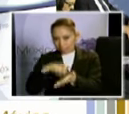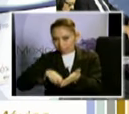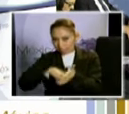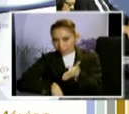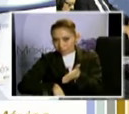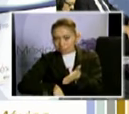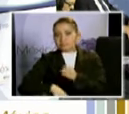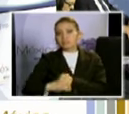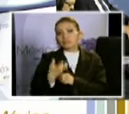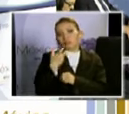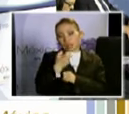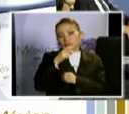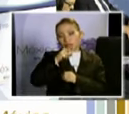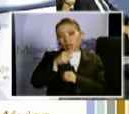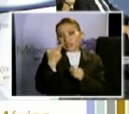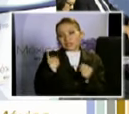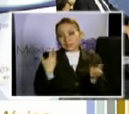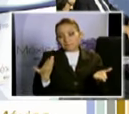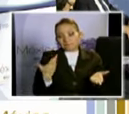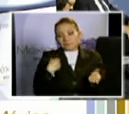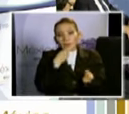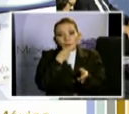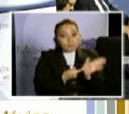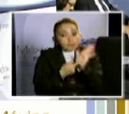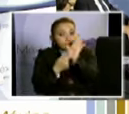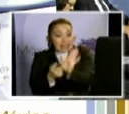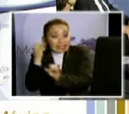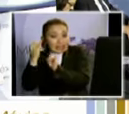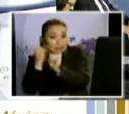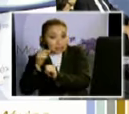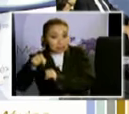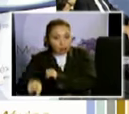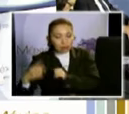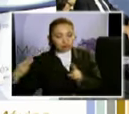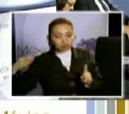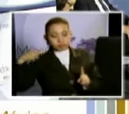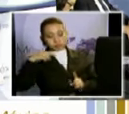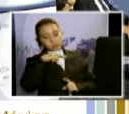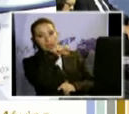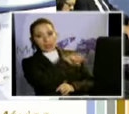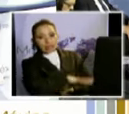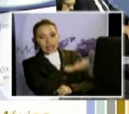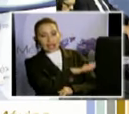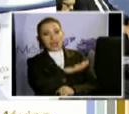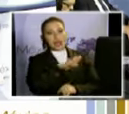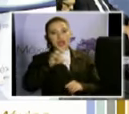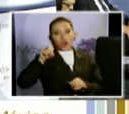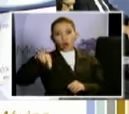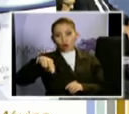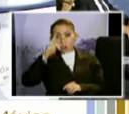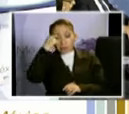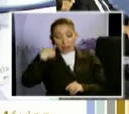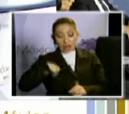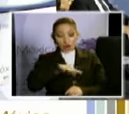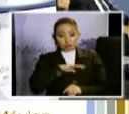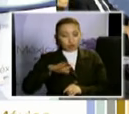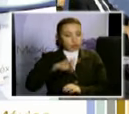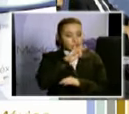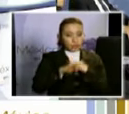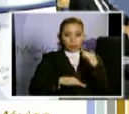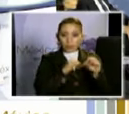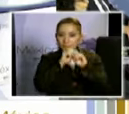Entonces, esto es lo que se está planteando a nivel internacional. Desde el punto de vista de las Naciones Unidas, para nosotros todo